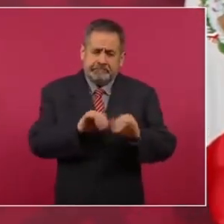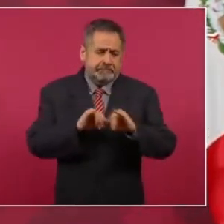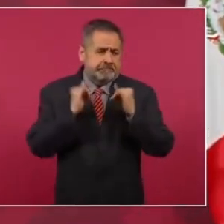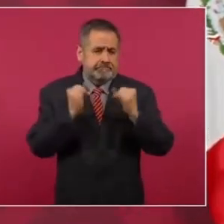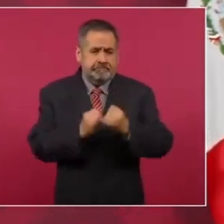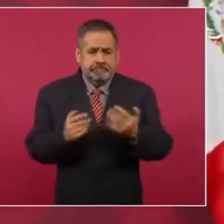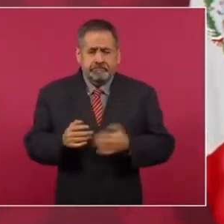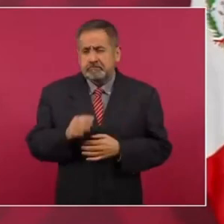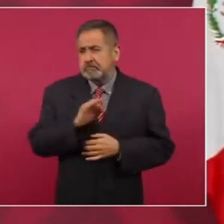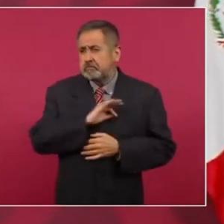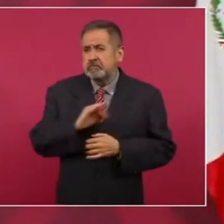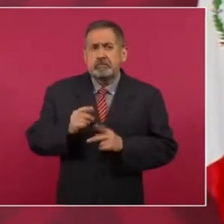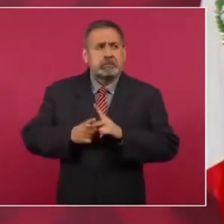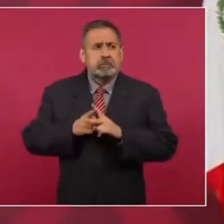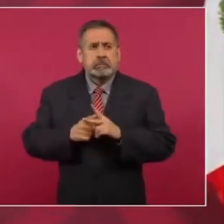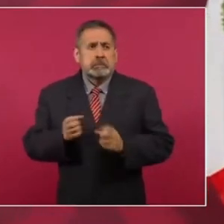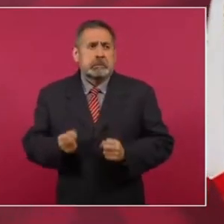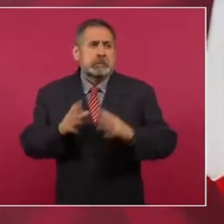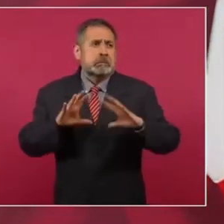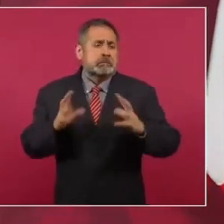nos tocan como